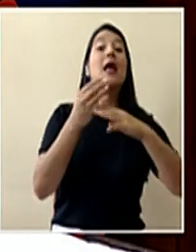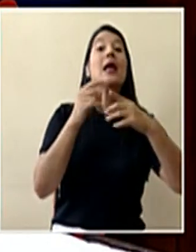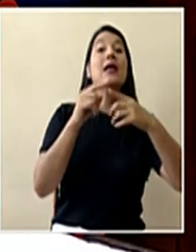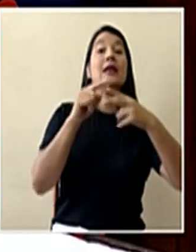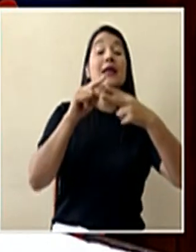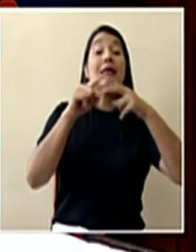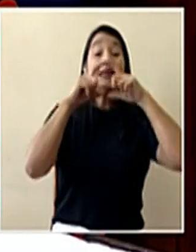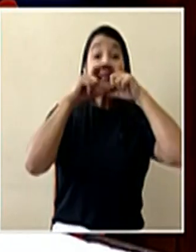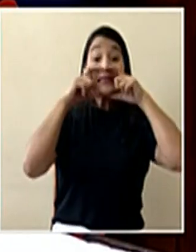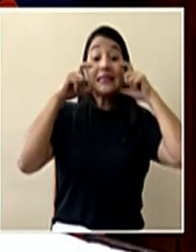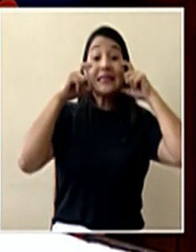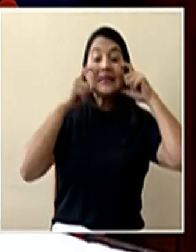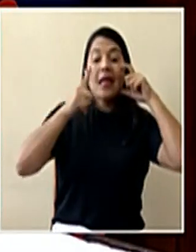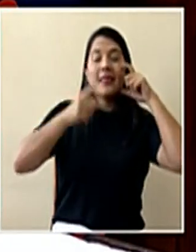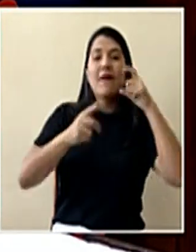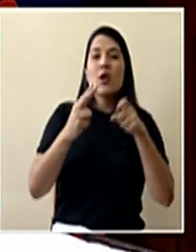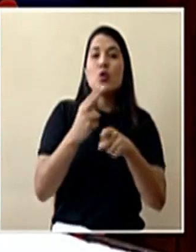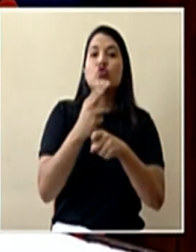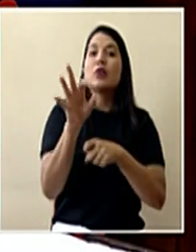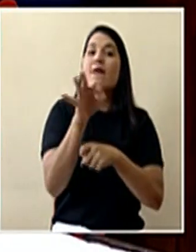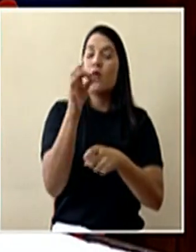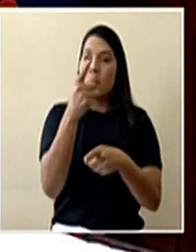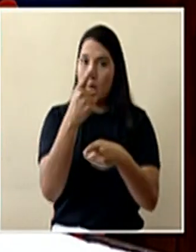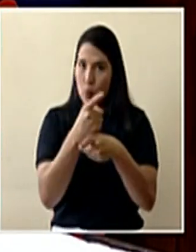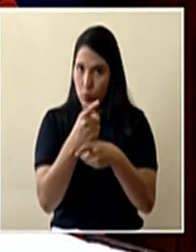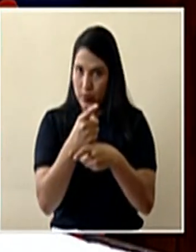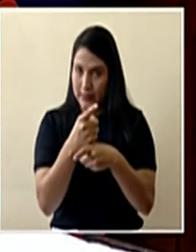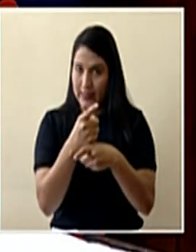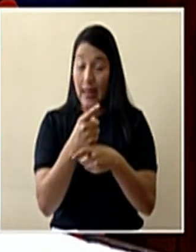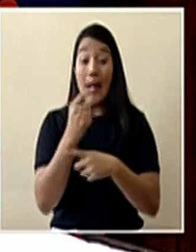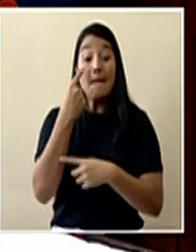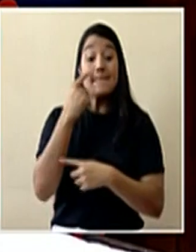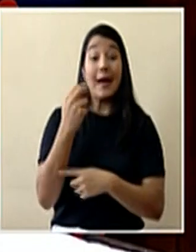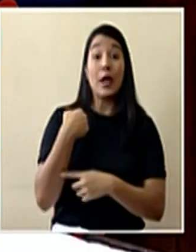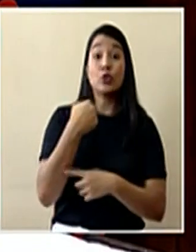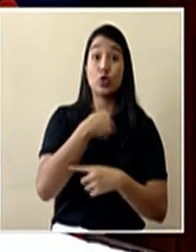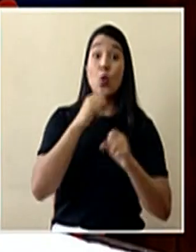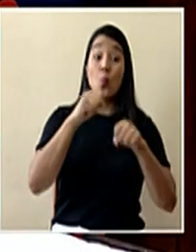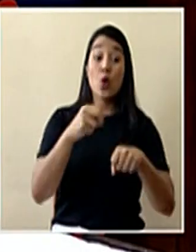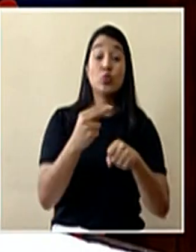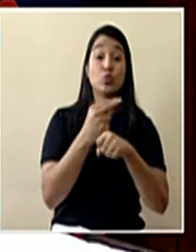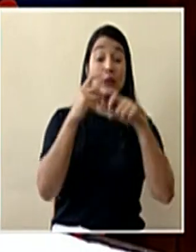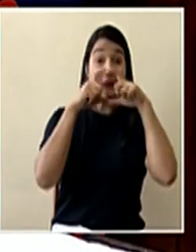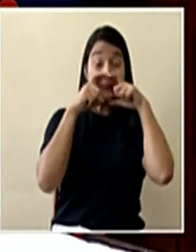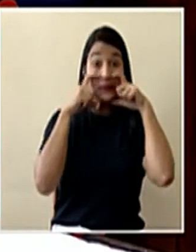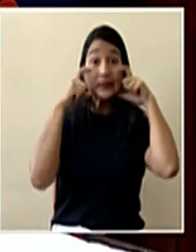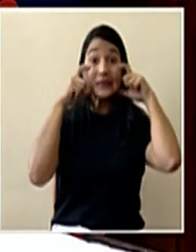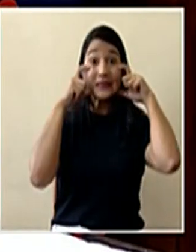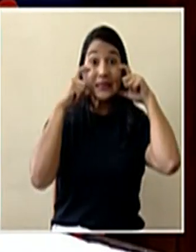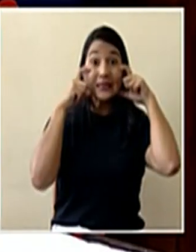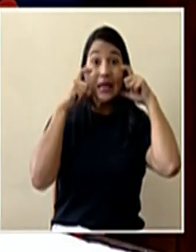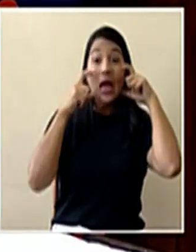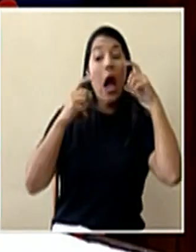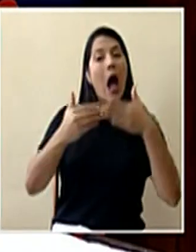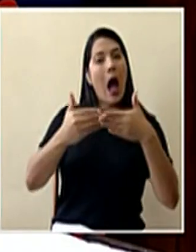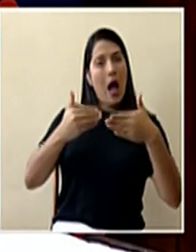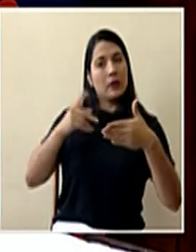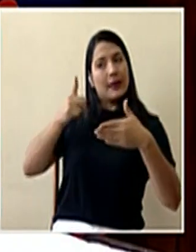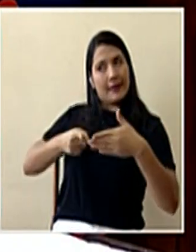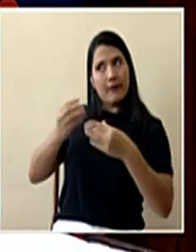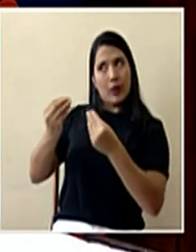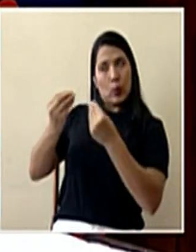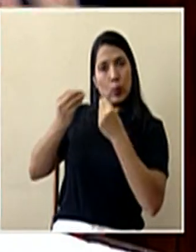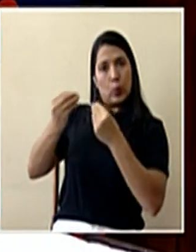quirúrgica tiene que utilizarse de una forma adecuada. De hecho, para uno utilizar una mascarilla quirúrgica es parte de la capacitación que le dan en una